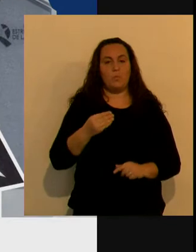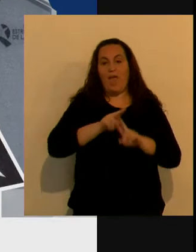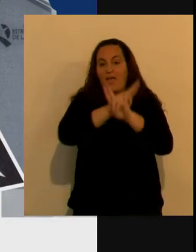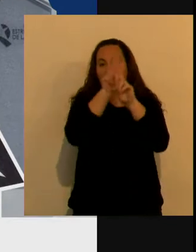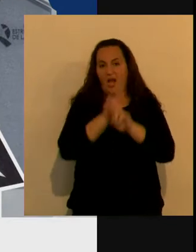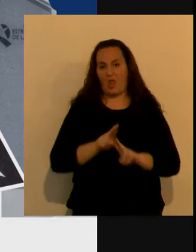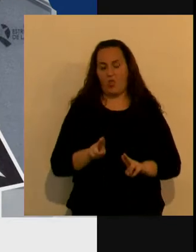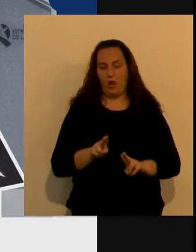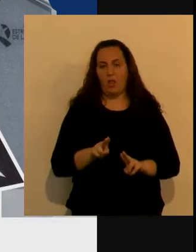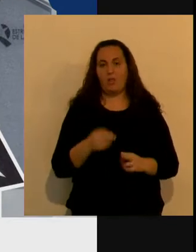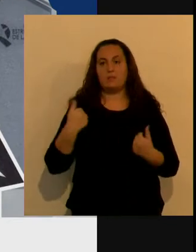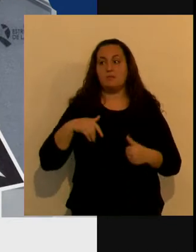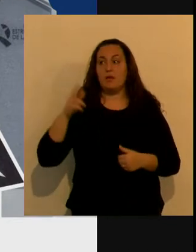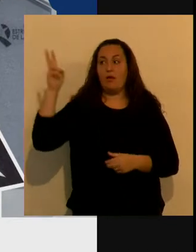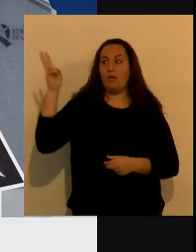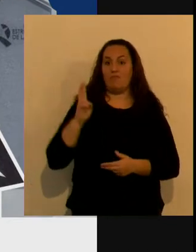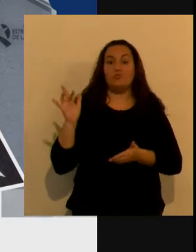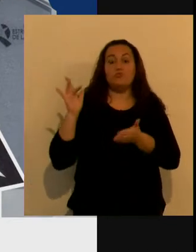hayan visitado nuestra isla.